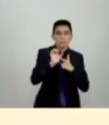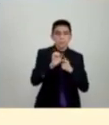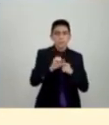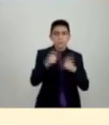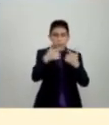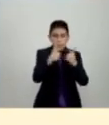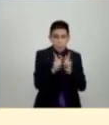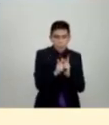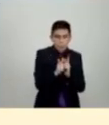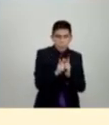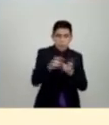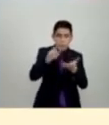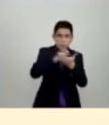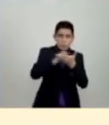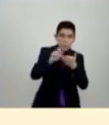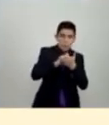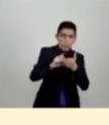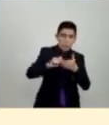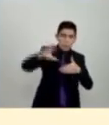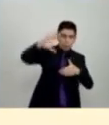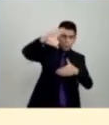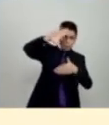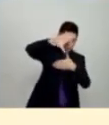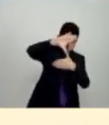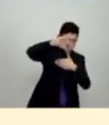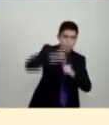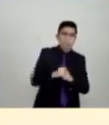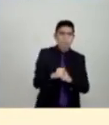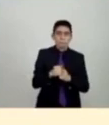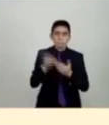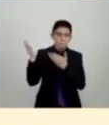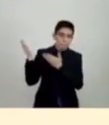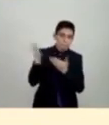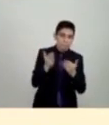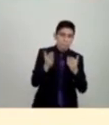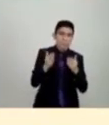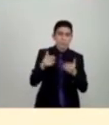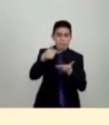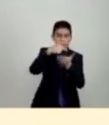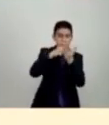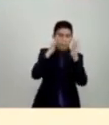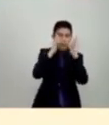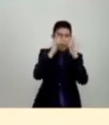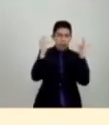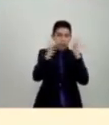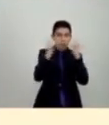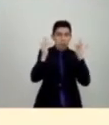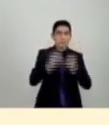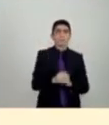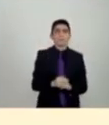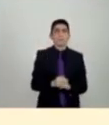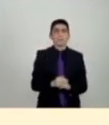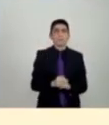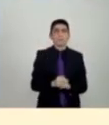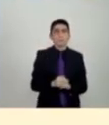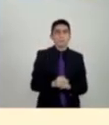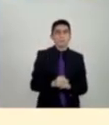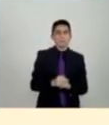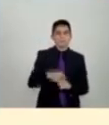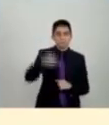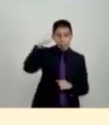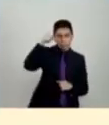de escritores de América Latina que veníamos vía Francia, ¿no? Por lo que el Club Mediterráneo es una empresa